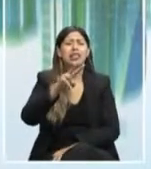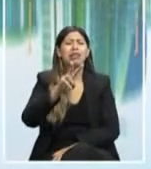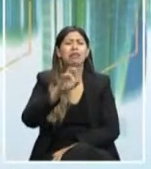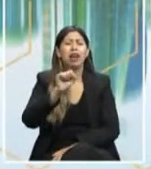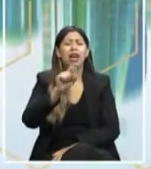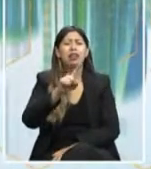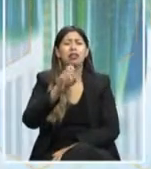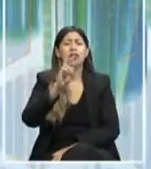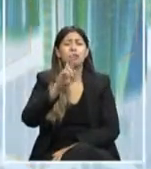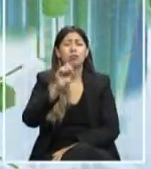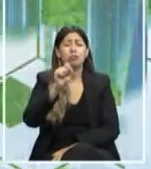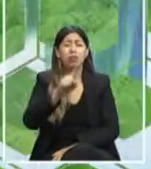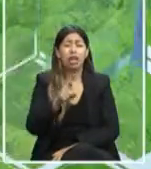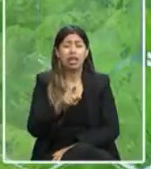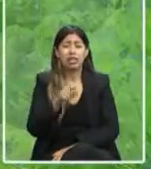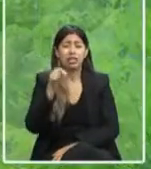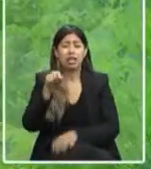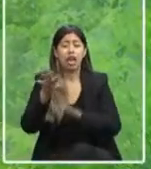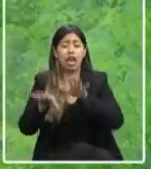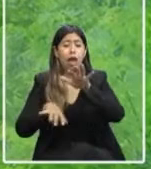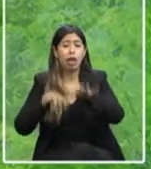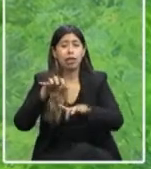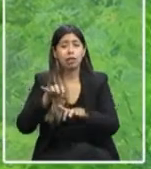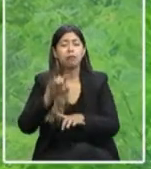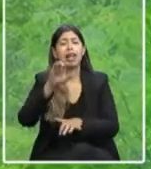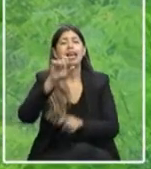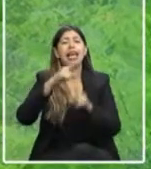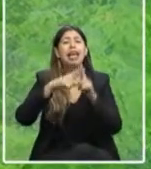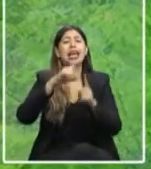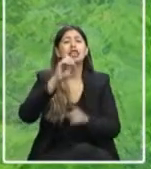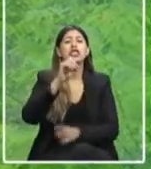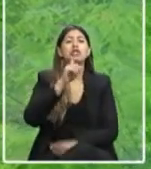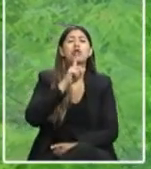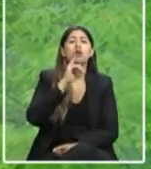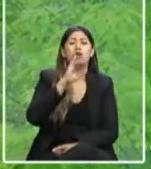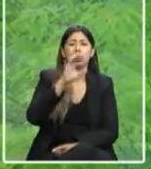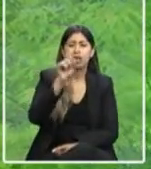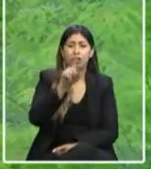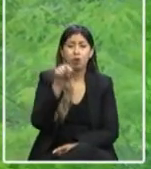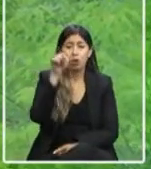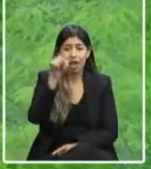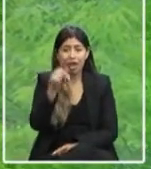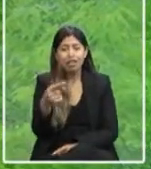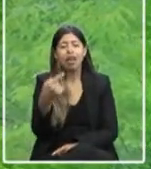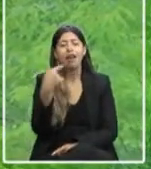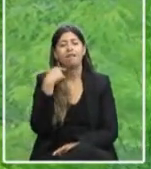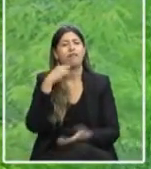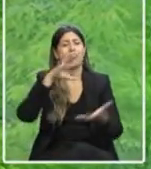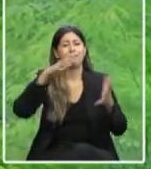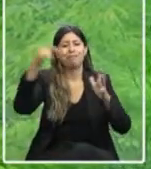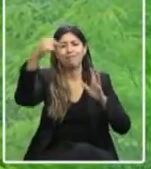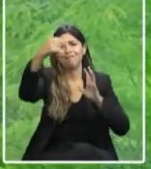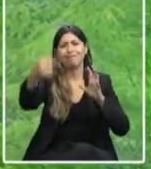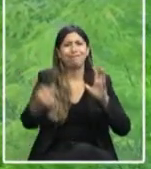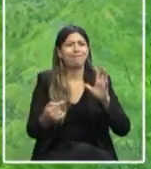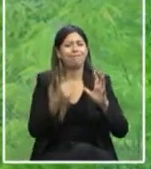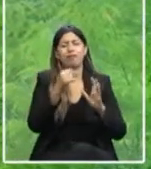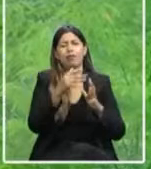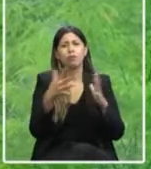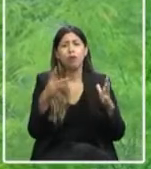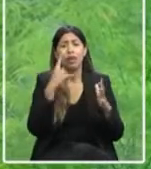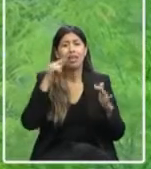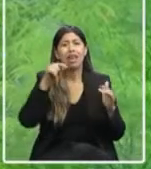naturales de las especies en diferentes partes del mundo, lo cual obviamente también desestabiliza